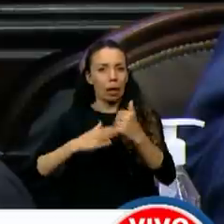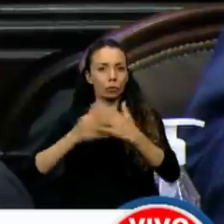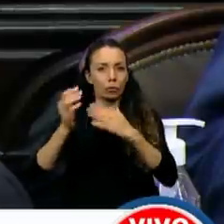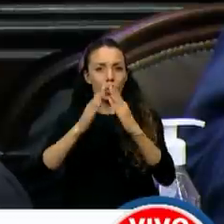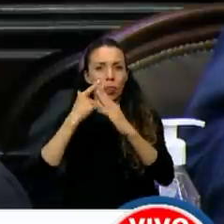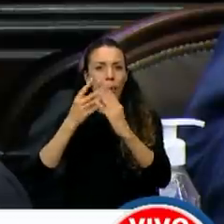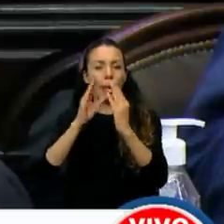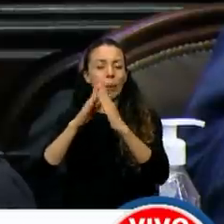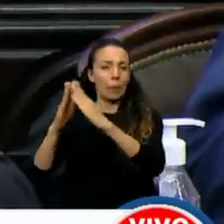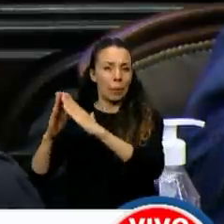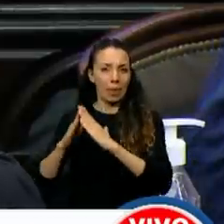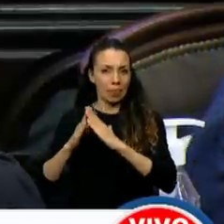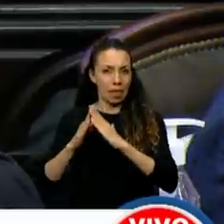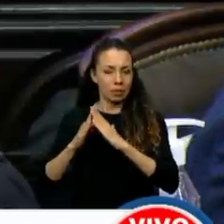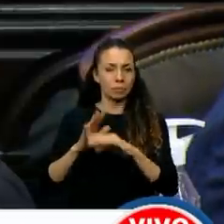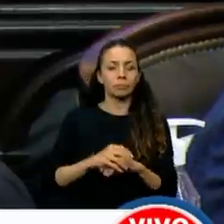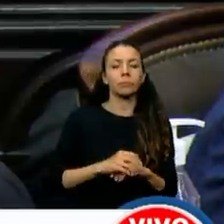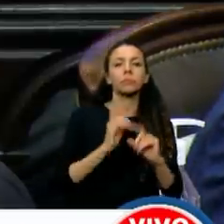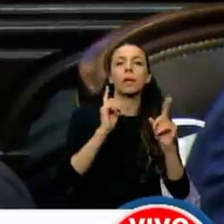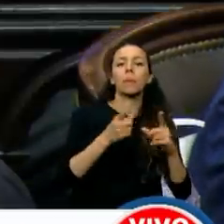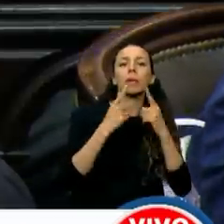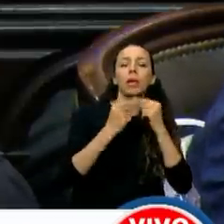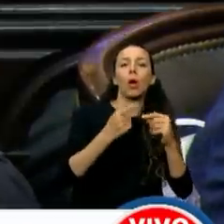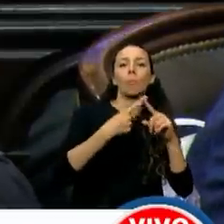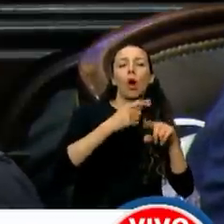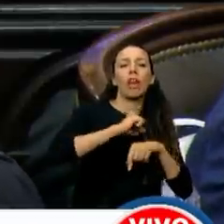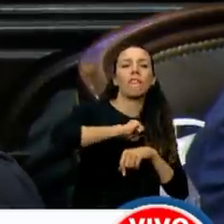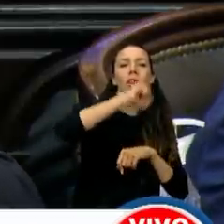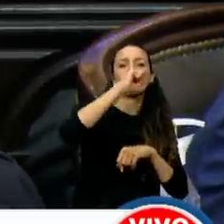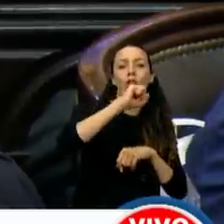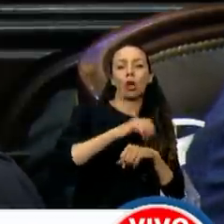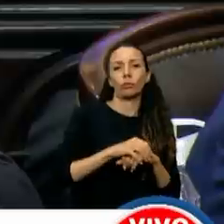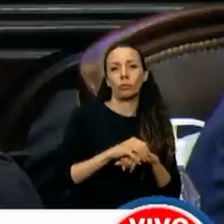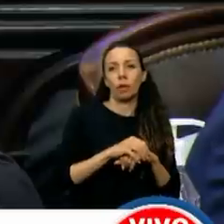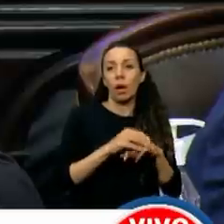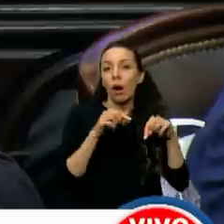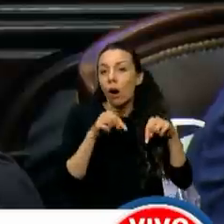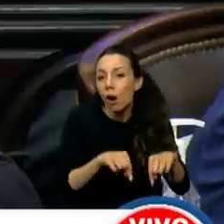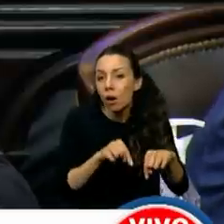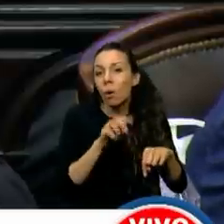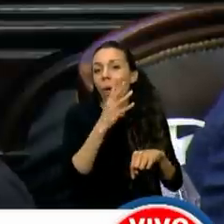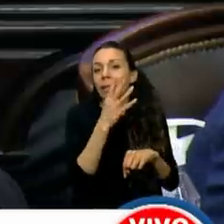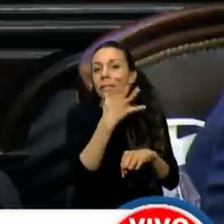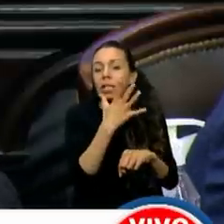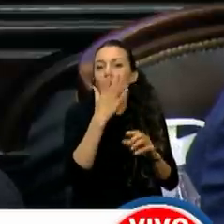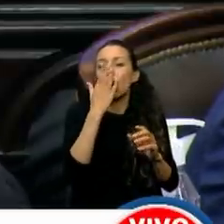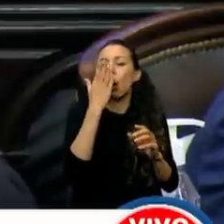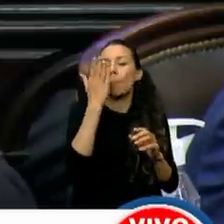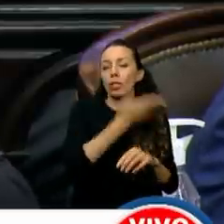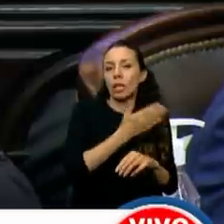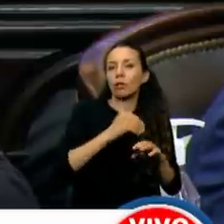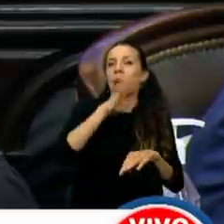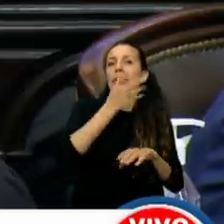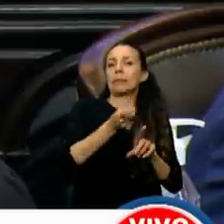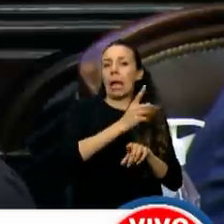inflación interanual del 20 por ciento y hoy supera el 45 por ciento criticaron el